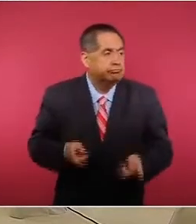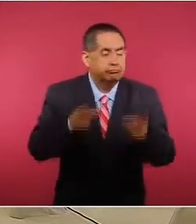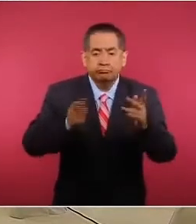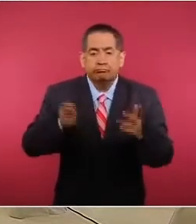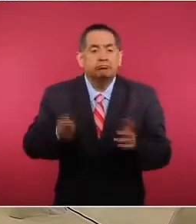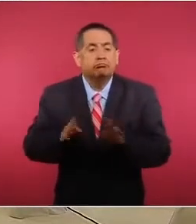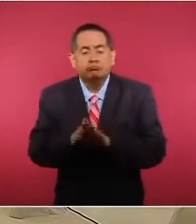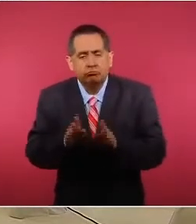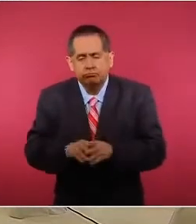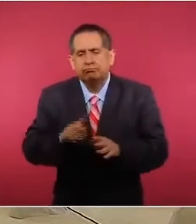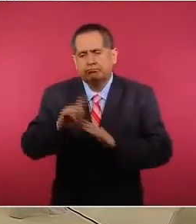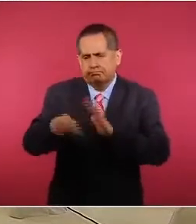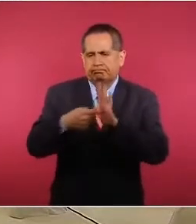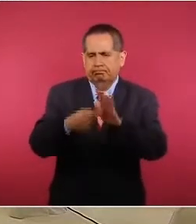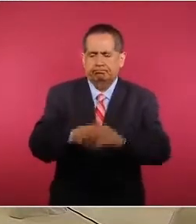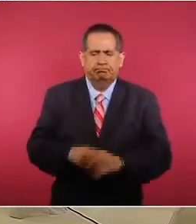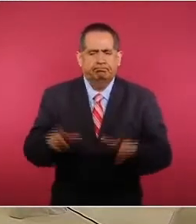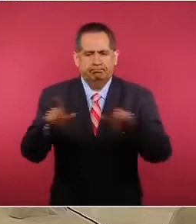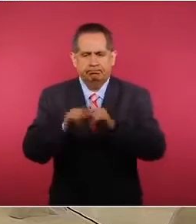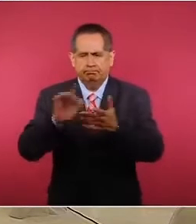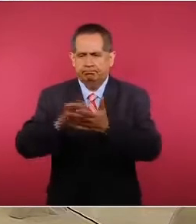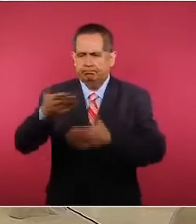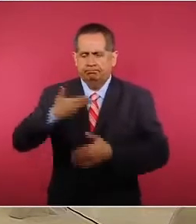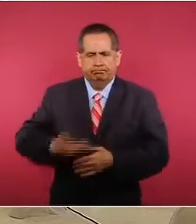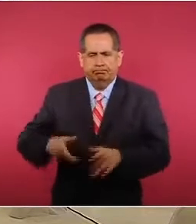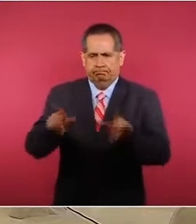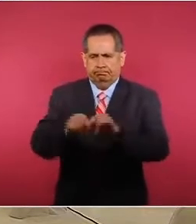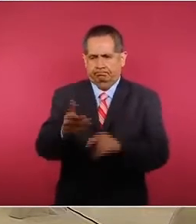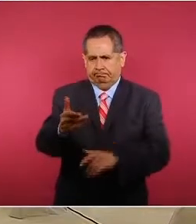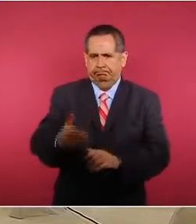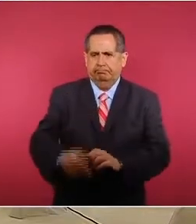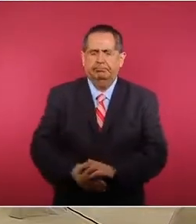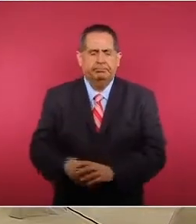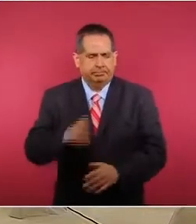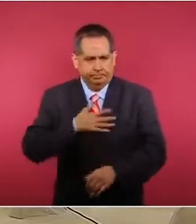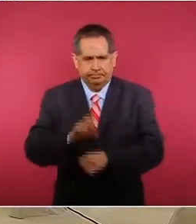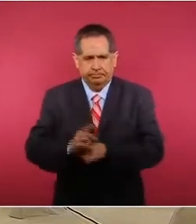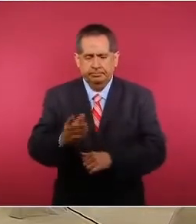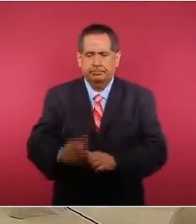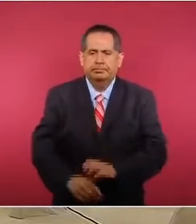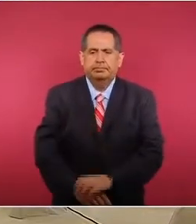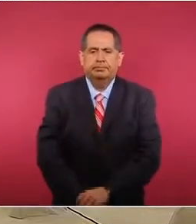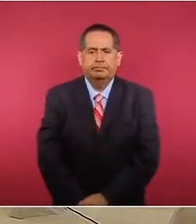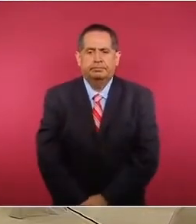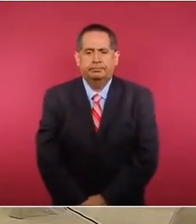que sea oportuno. Muchas gracias, es todo de mi parte. Buenos días.